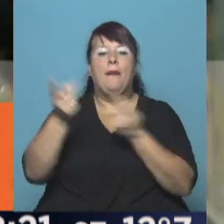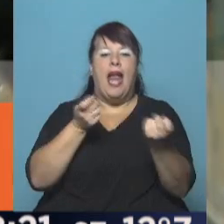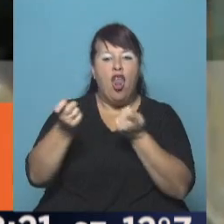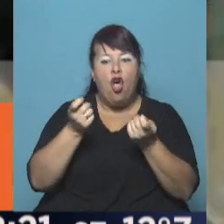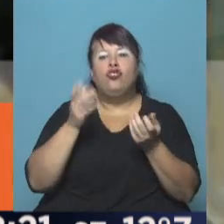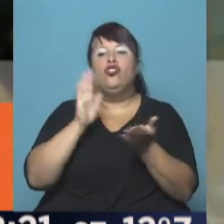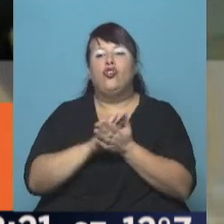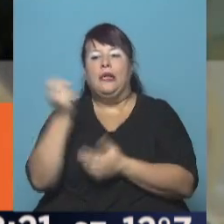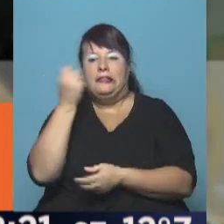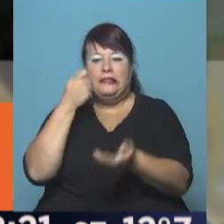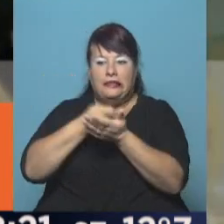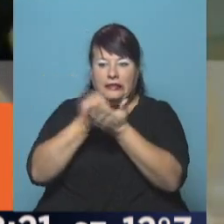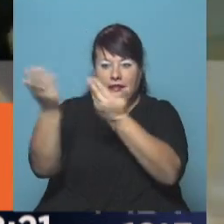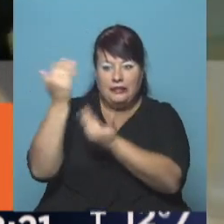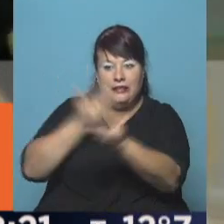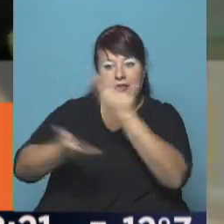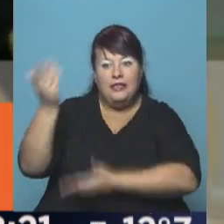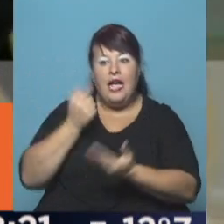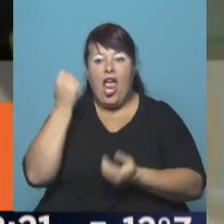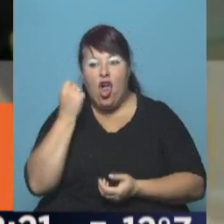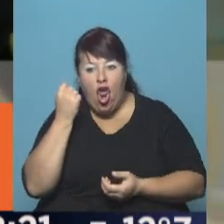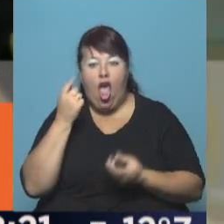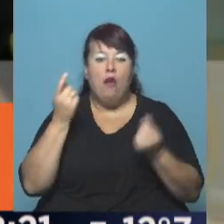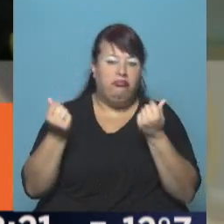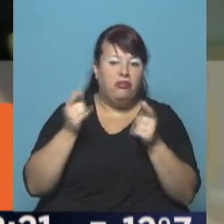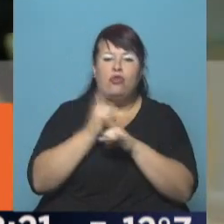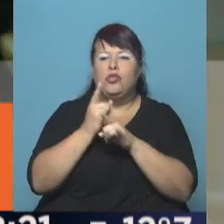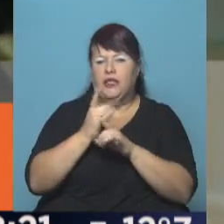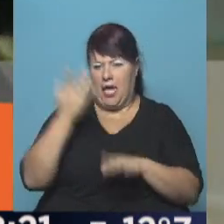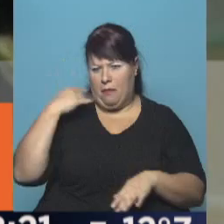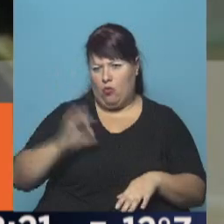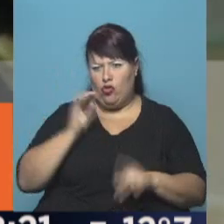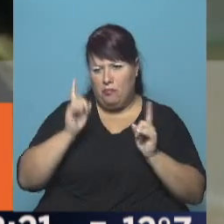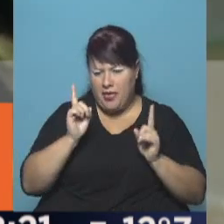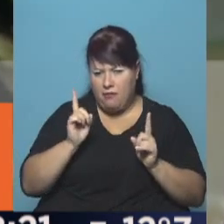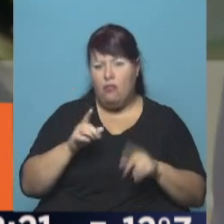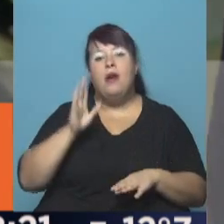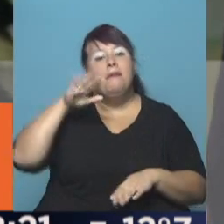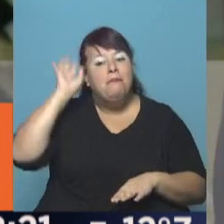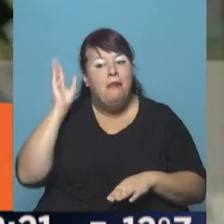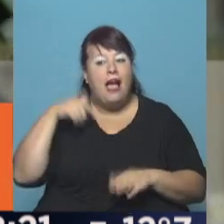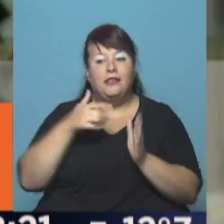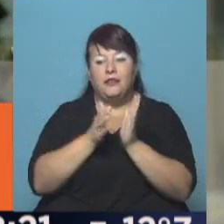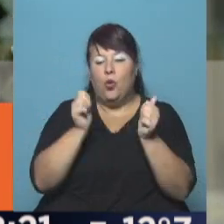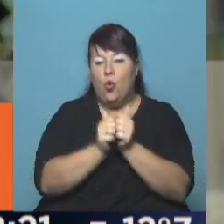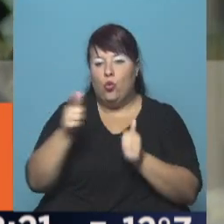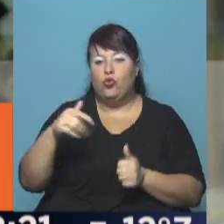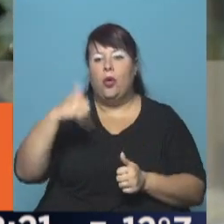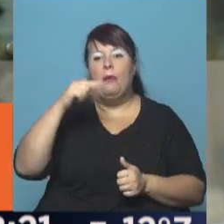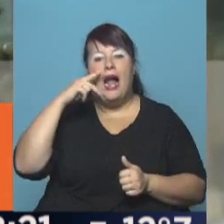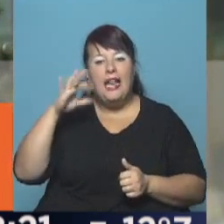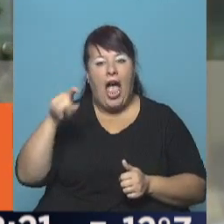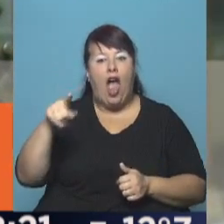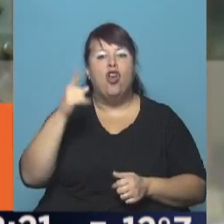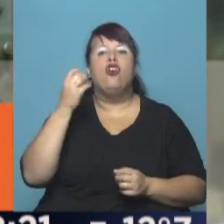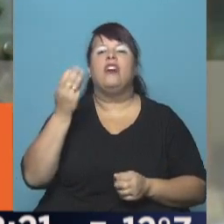Tiene que ver con la búsqueda de inversiones, intercambio económico-financiero, como se hace desde hace tanto tiempo. Y específicamente estamos con Mariano